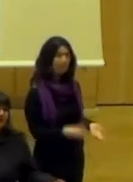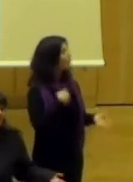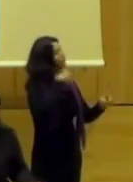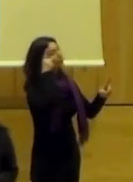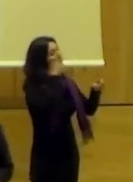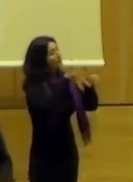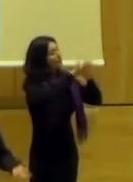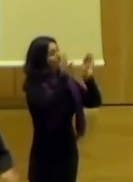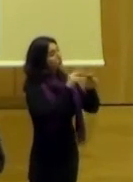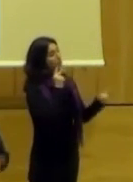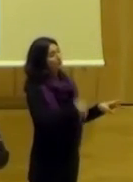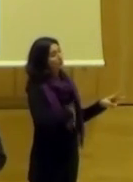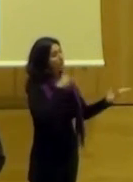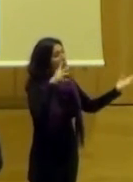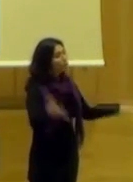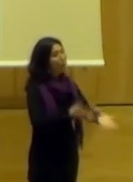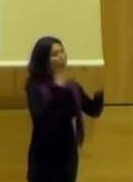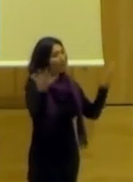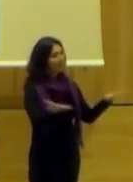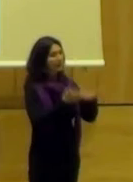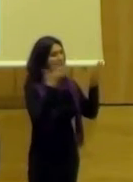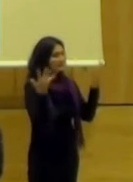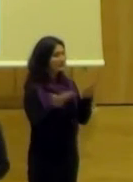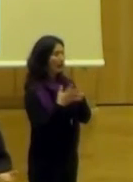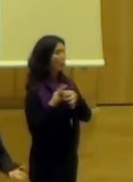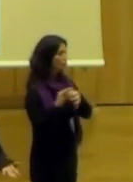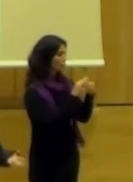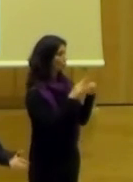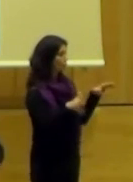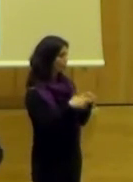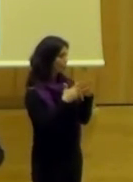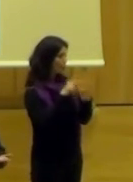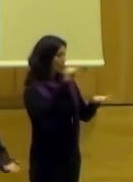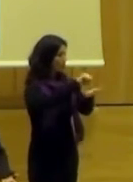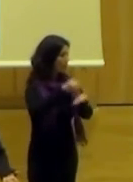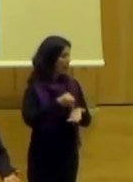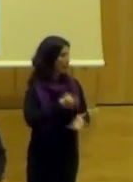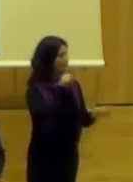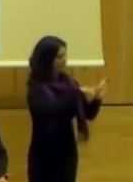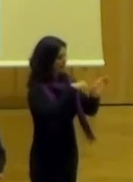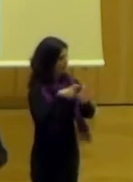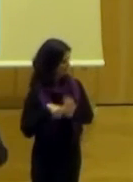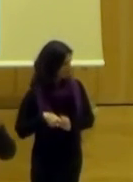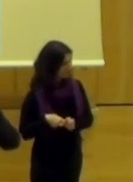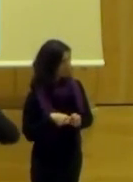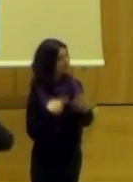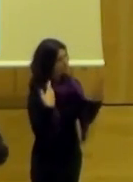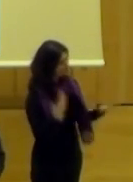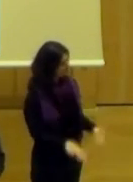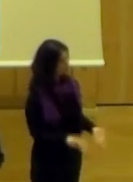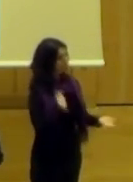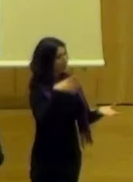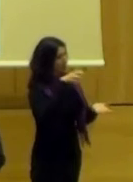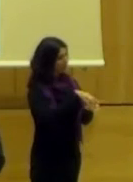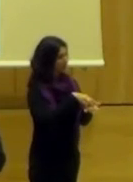Entonces, nuestro objetivo en general es fomentar la cohesión social con una ciudadanía participativa, ¿no? Entonces,